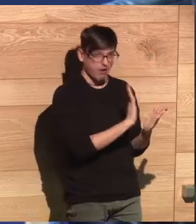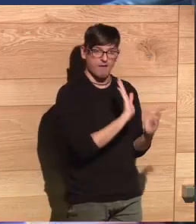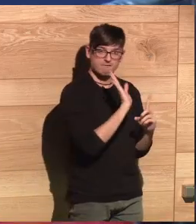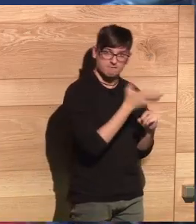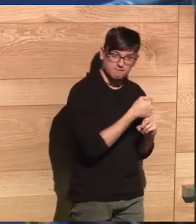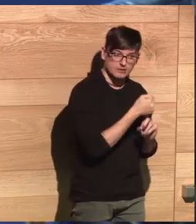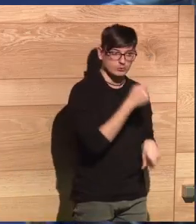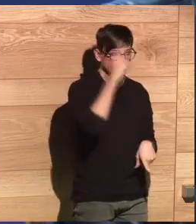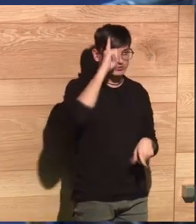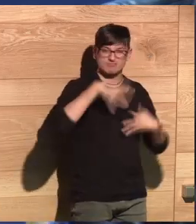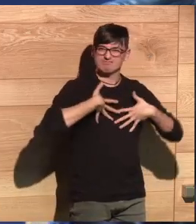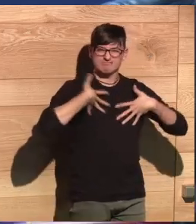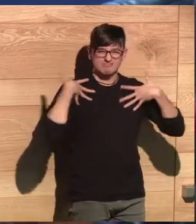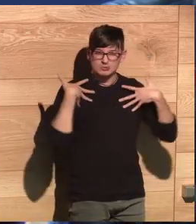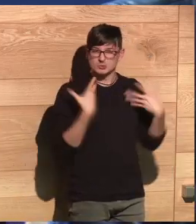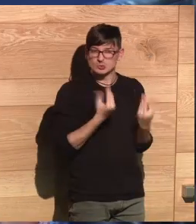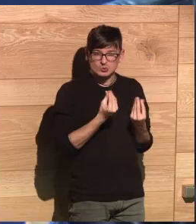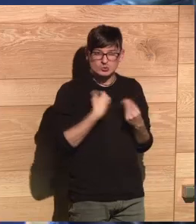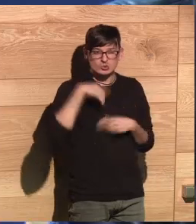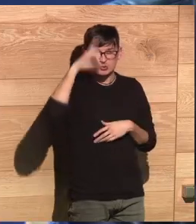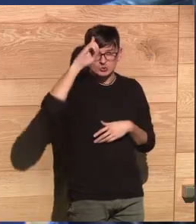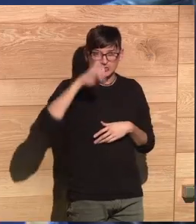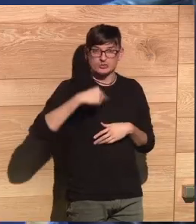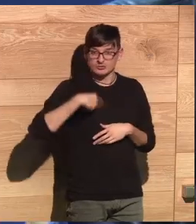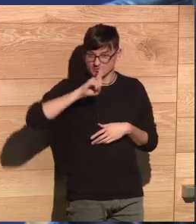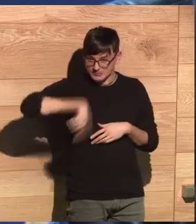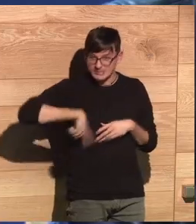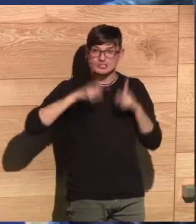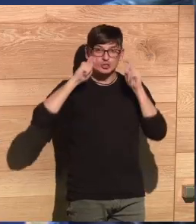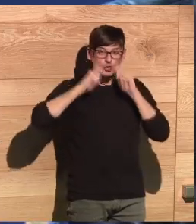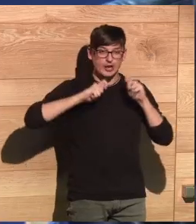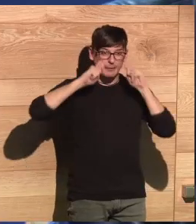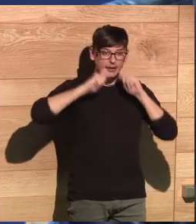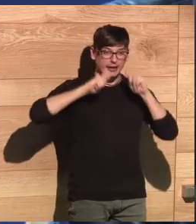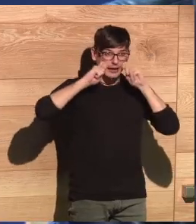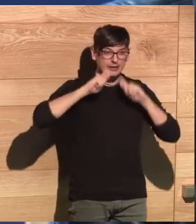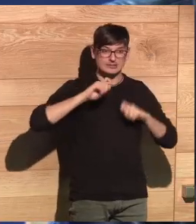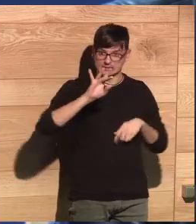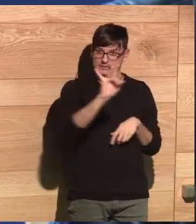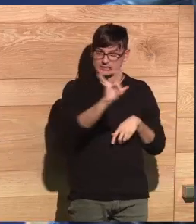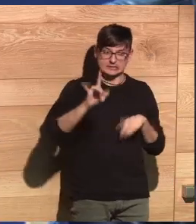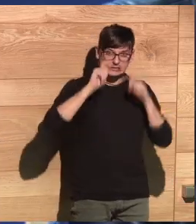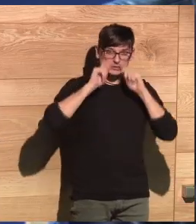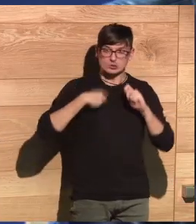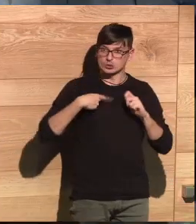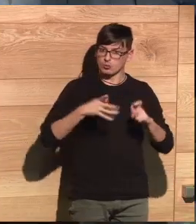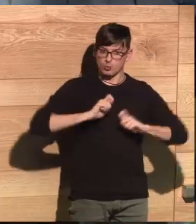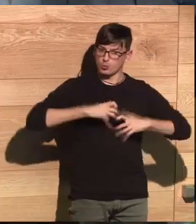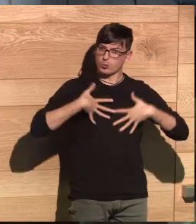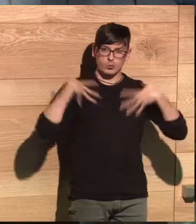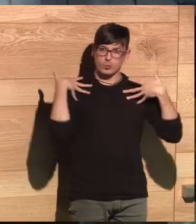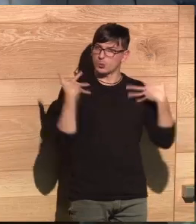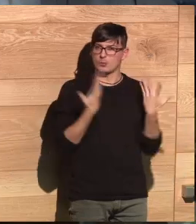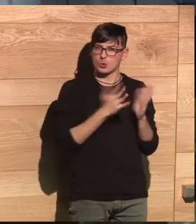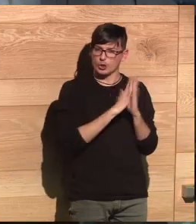emocionado tanto, porque Charo lloraba, pero yo también. Con este libro, sí. O sea, emocionan mucho las